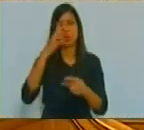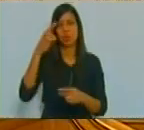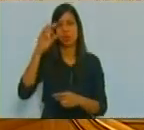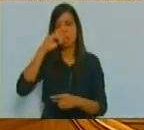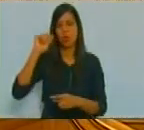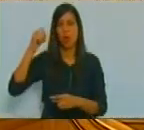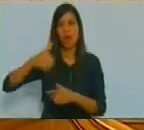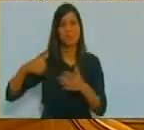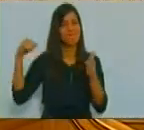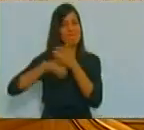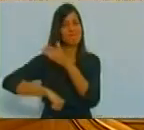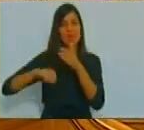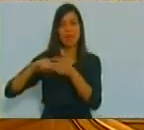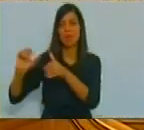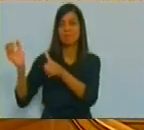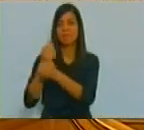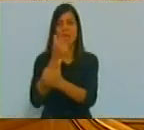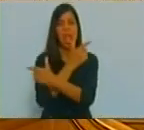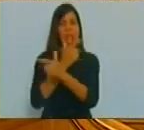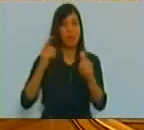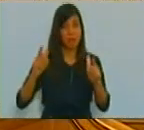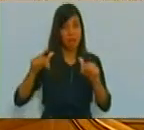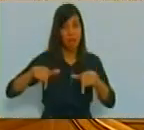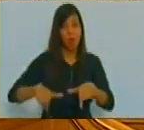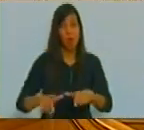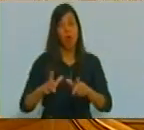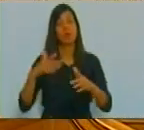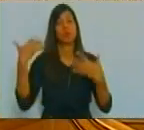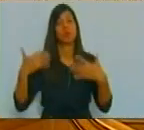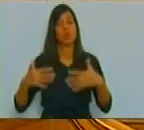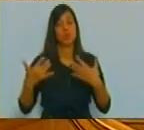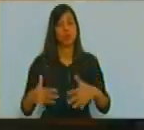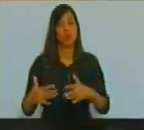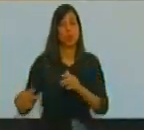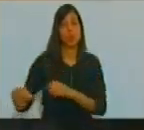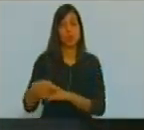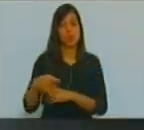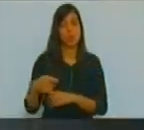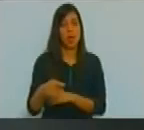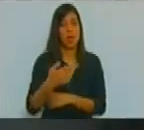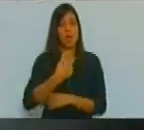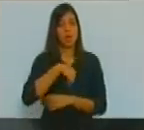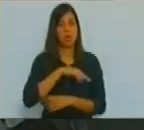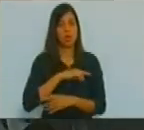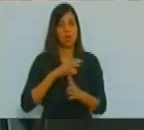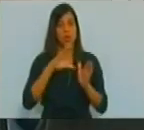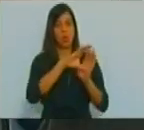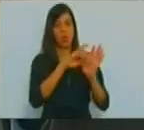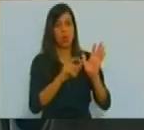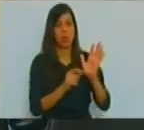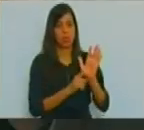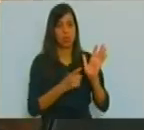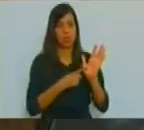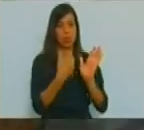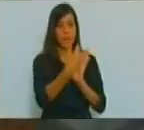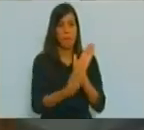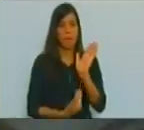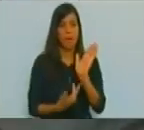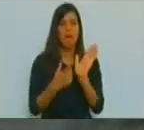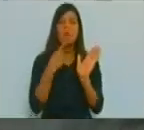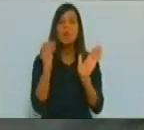la independencia nacional y que este en este momento está en juego se le entreguemos nosotros inmaculada preservada